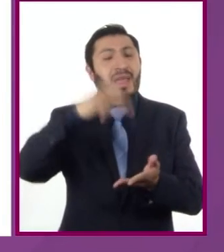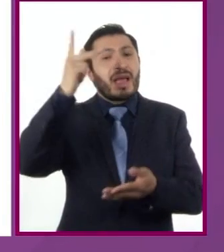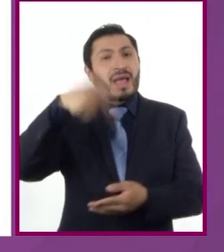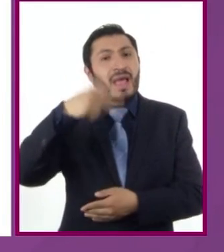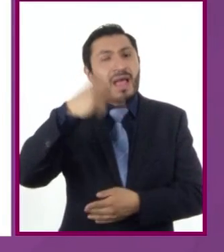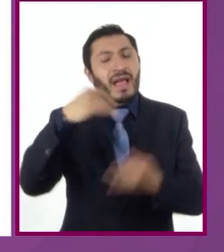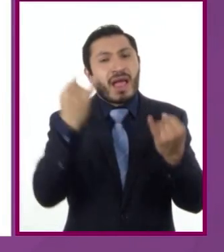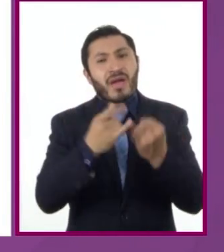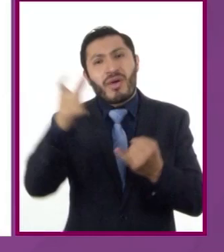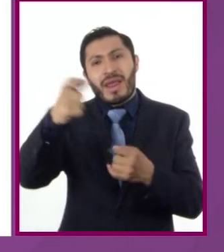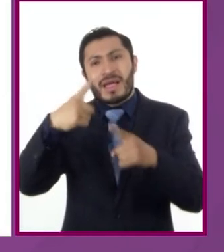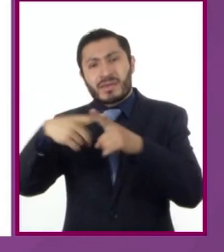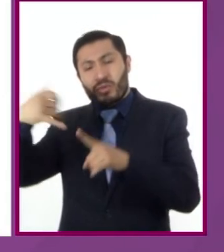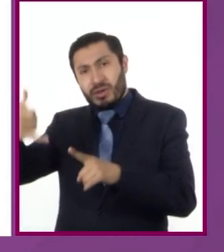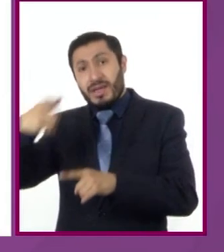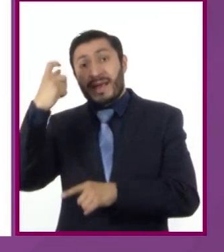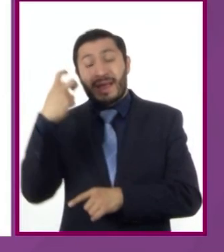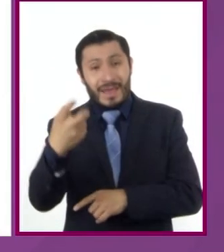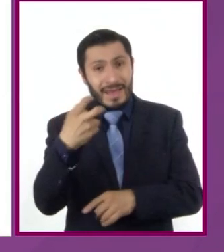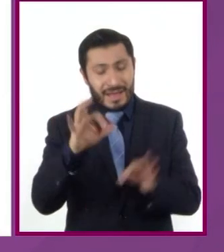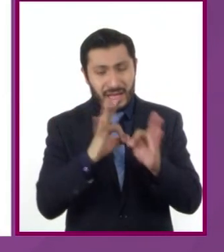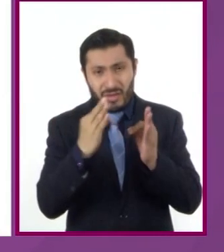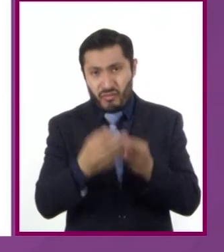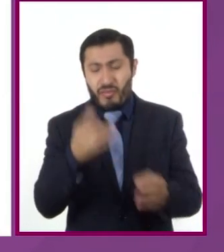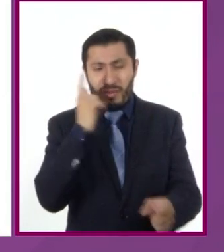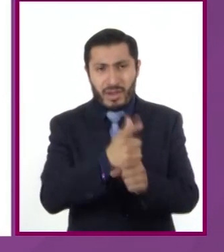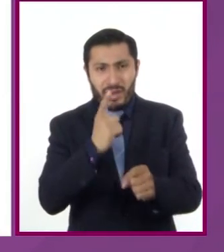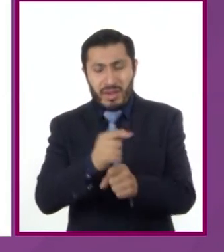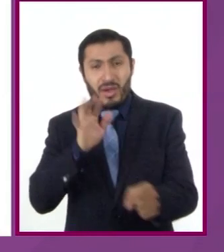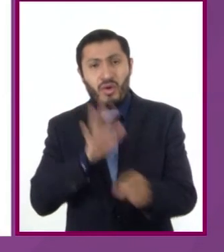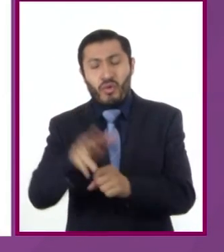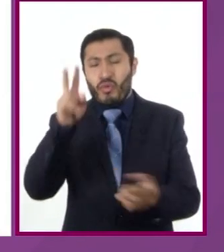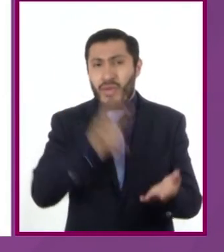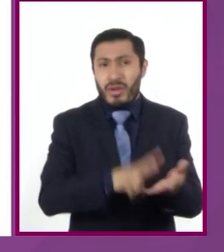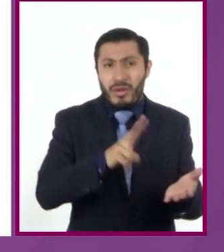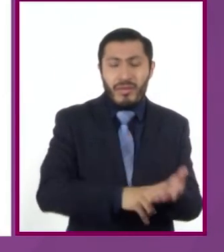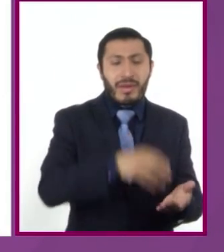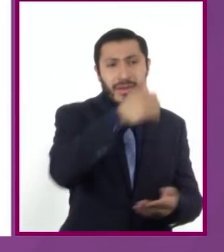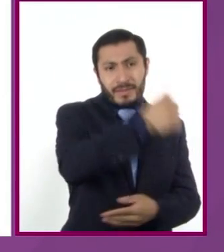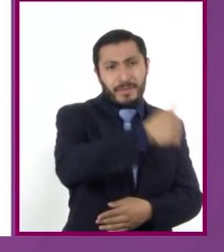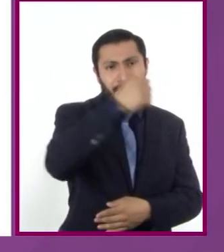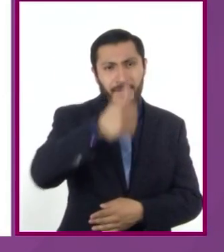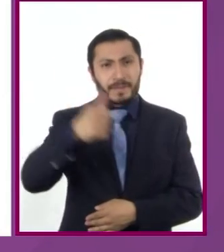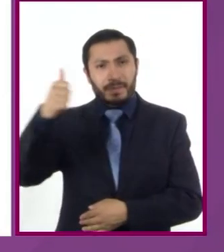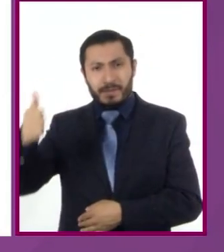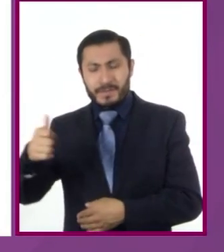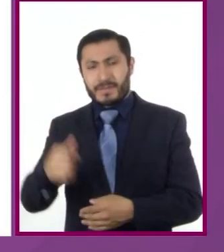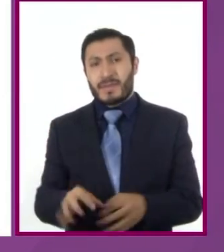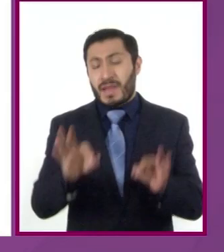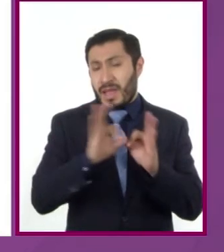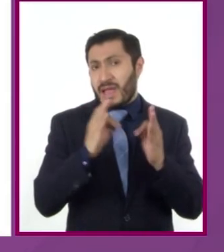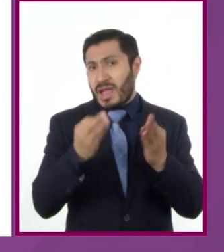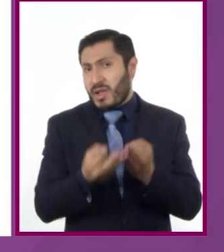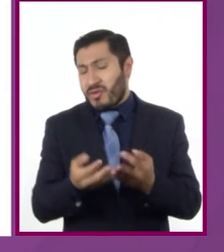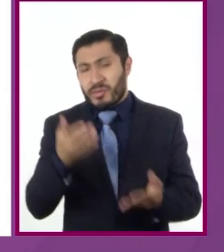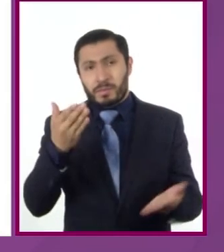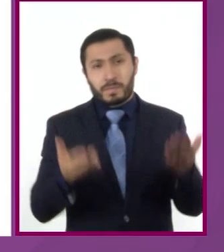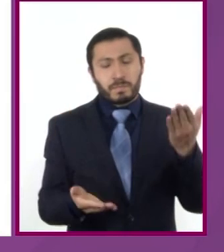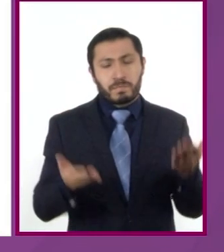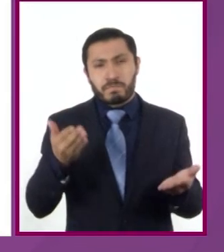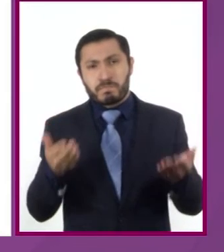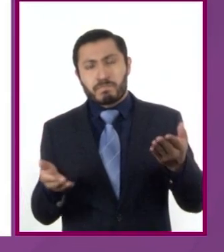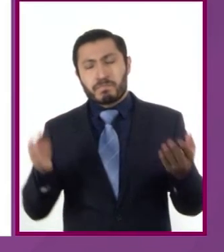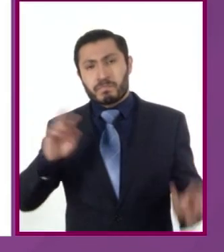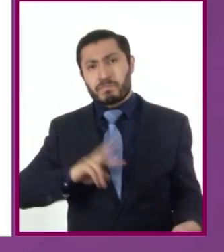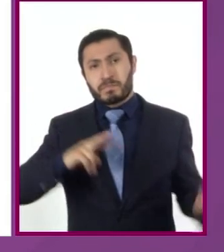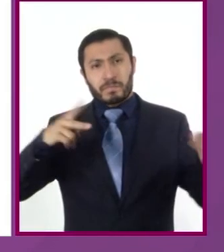X por Y. Con esta expresión podemos encontrar el valor de las variables relacionadas en una situación de proporcionalidad